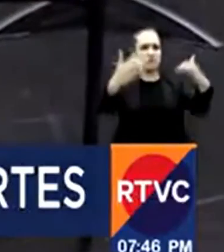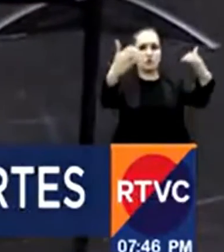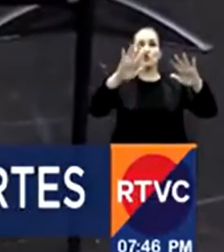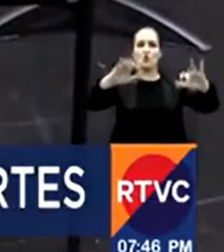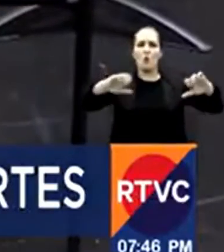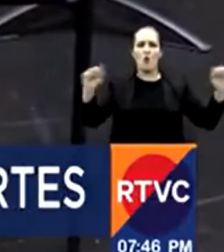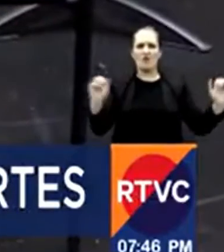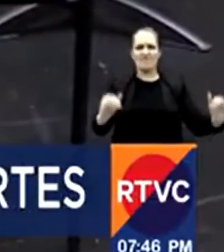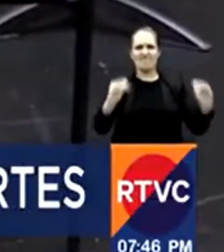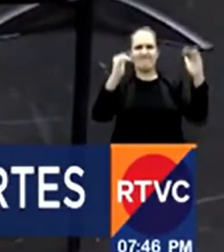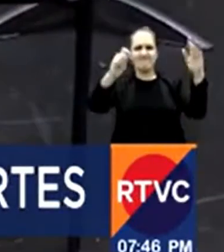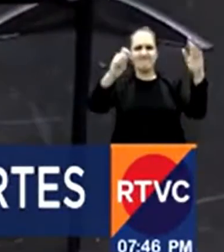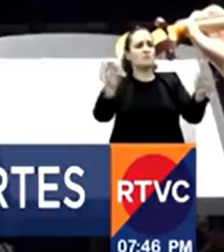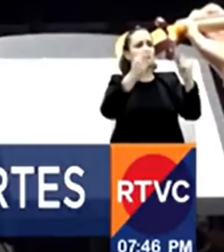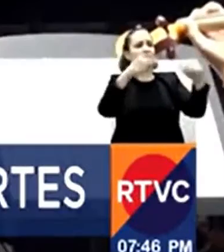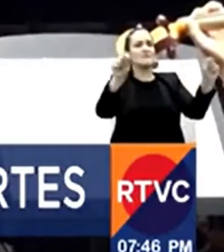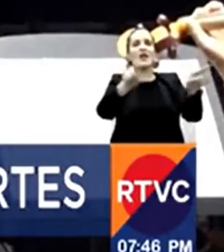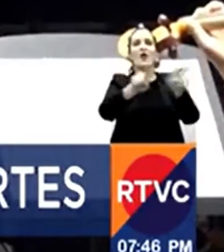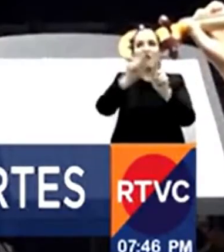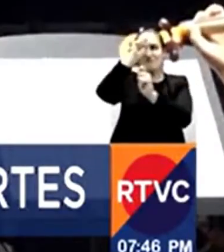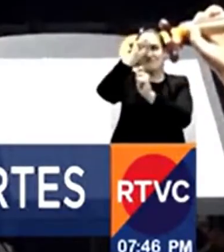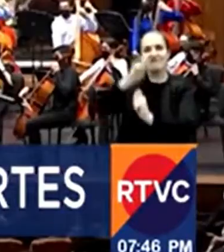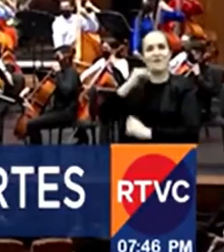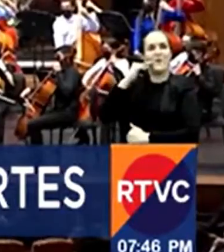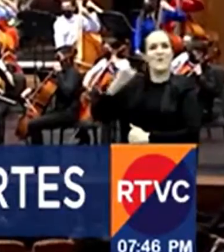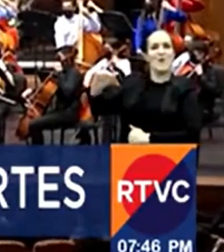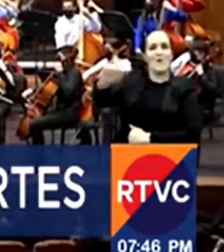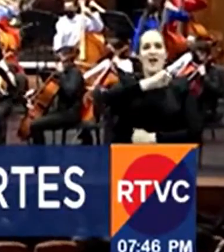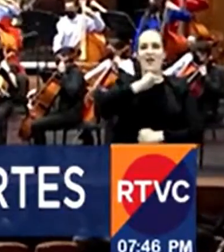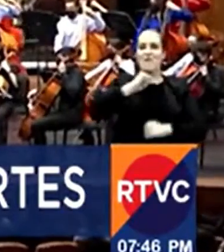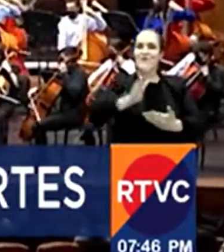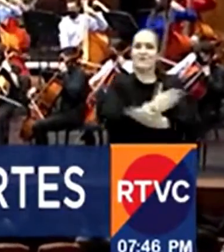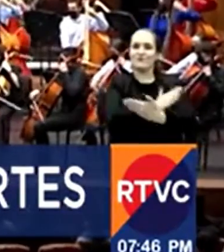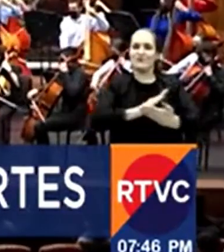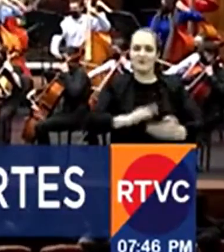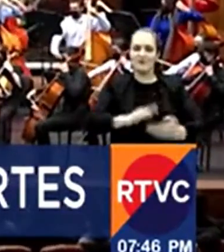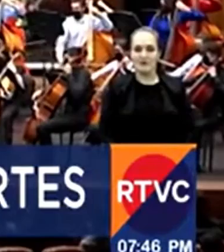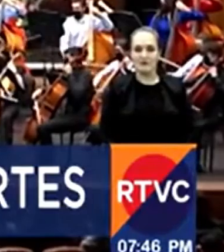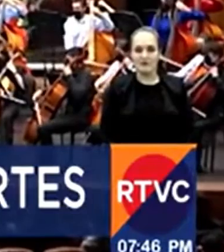Bogotá en un homenaje a las mujeres en la música.